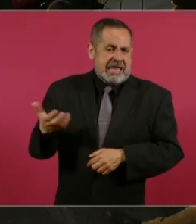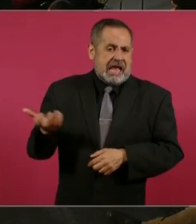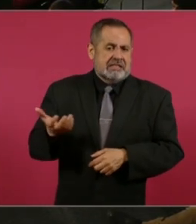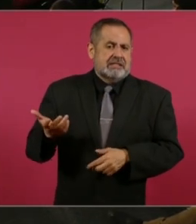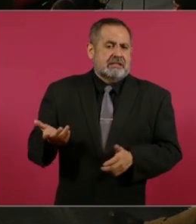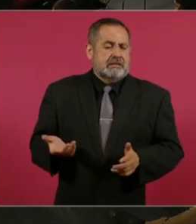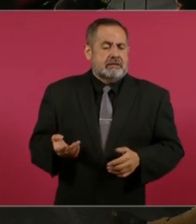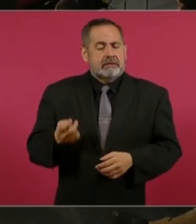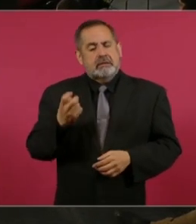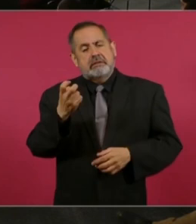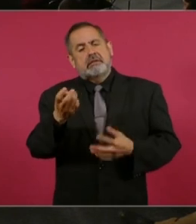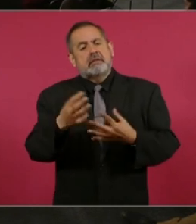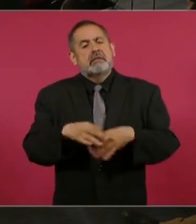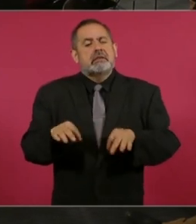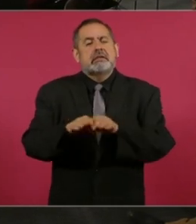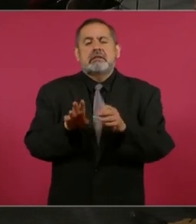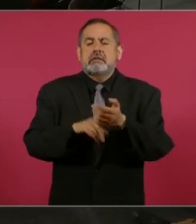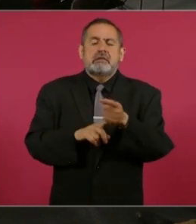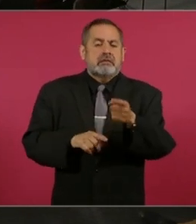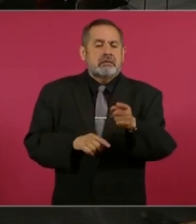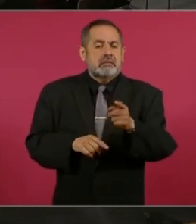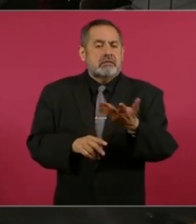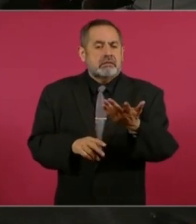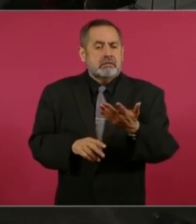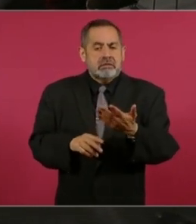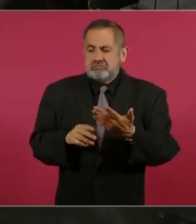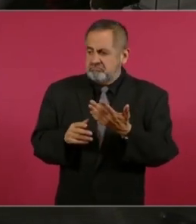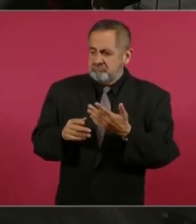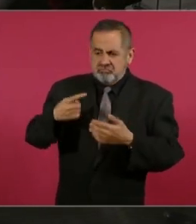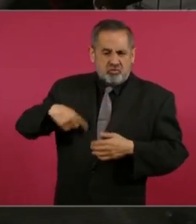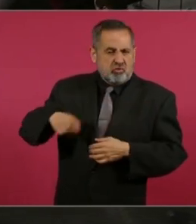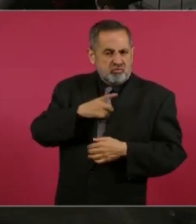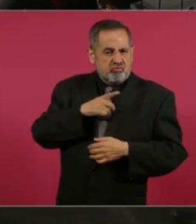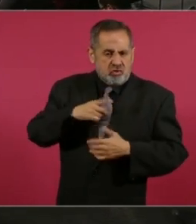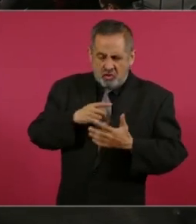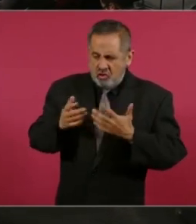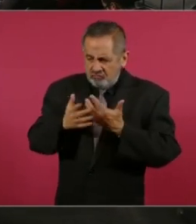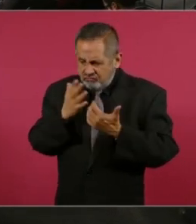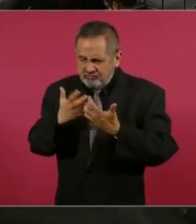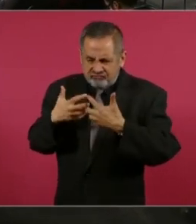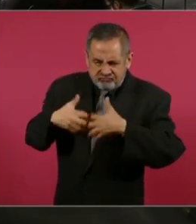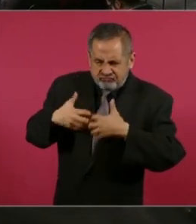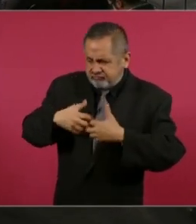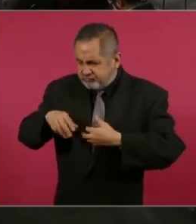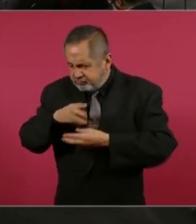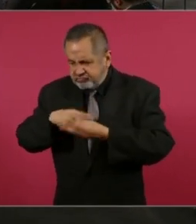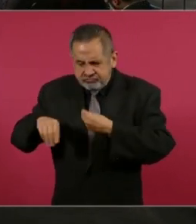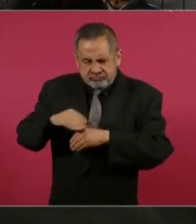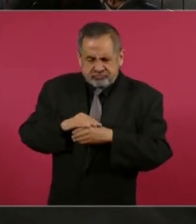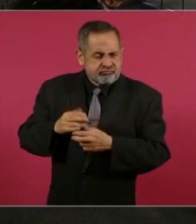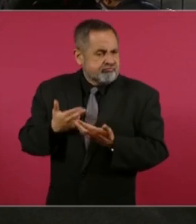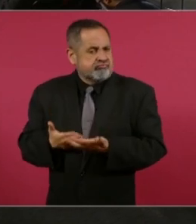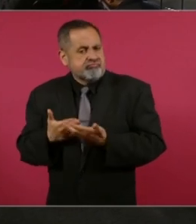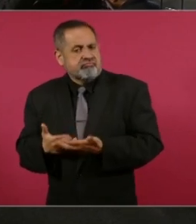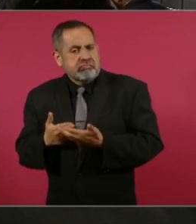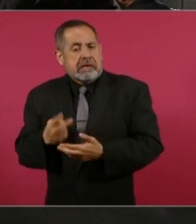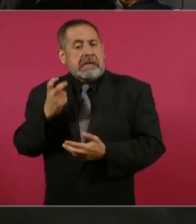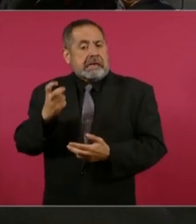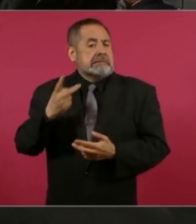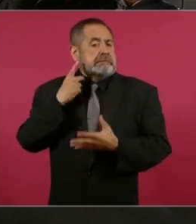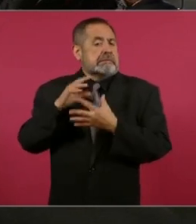Es muy importante seguir con la autosuficiencia como política para el país,